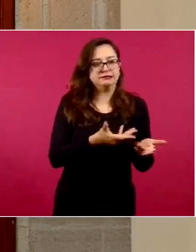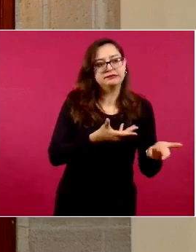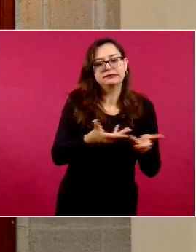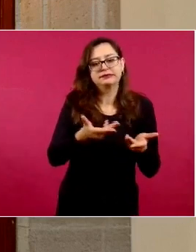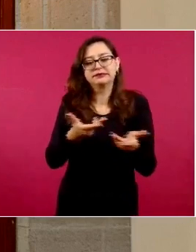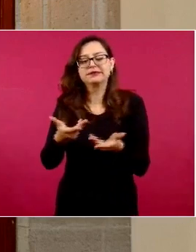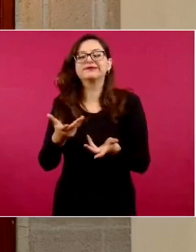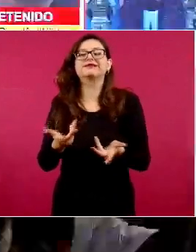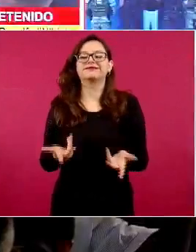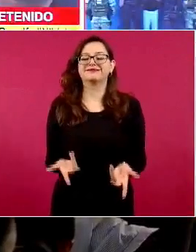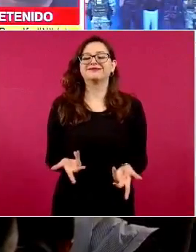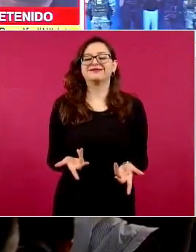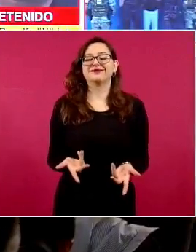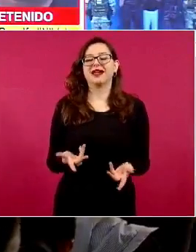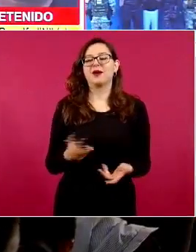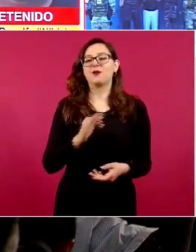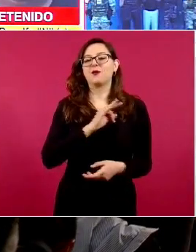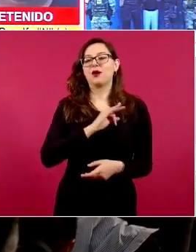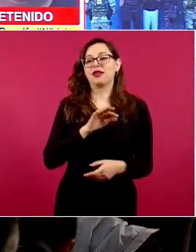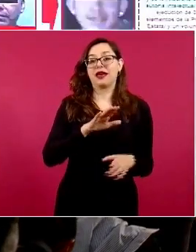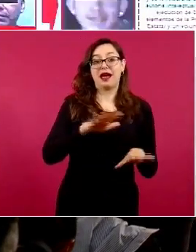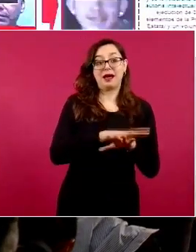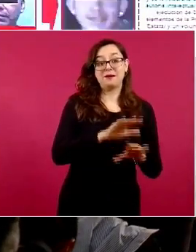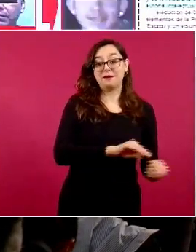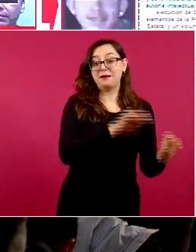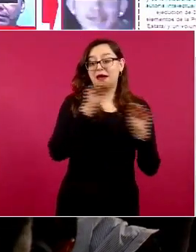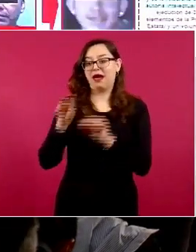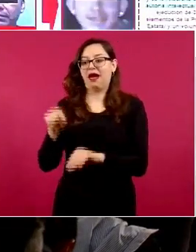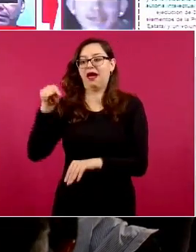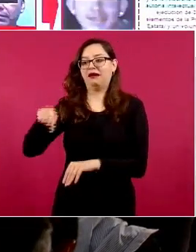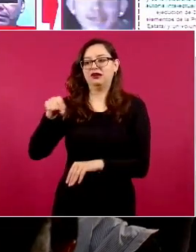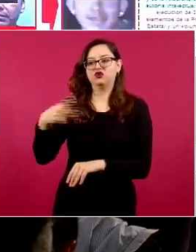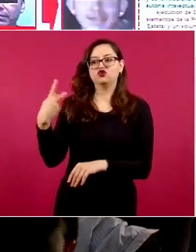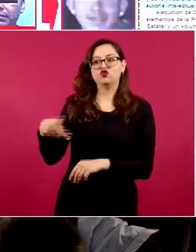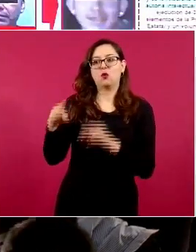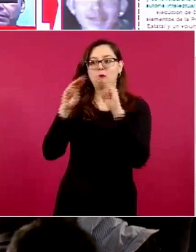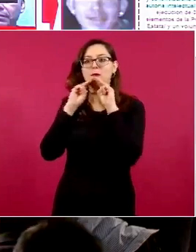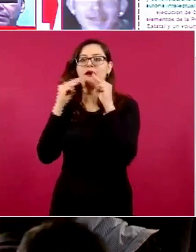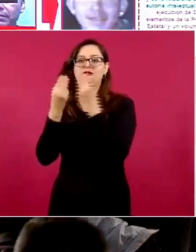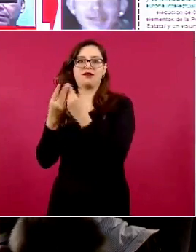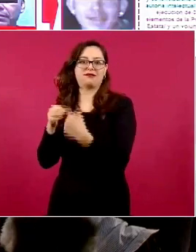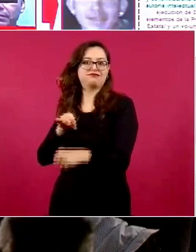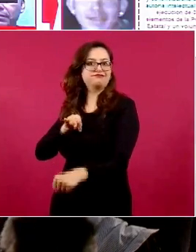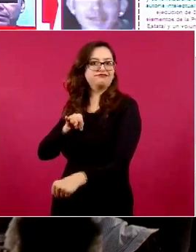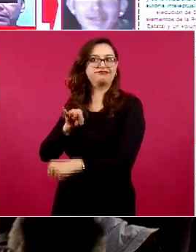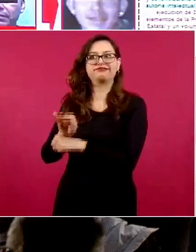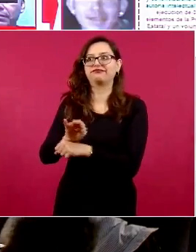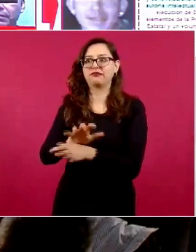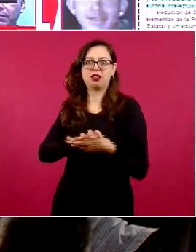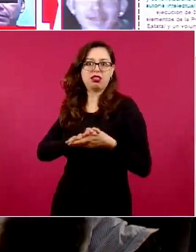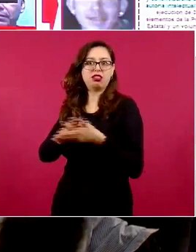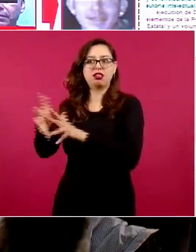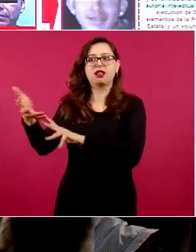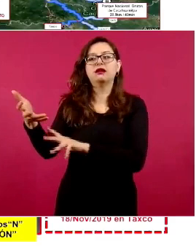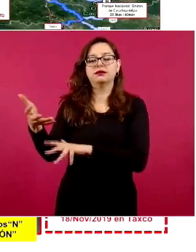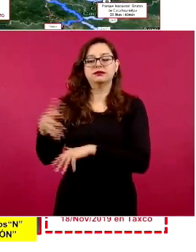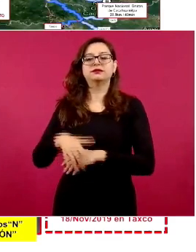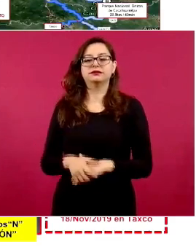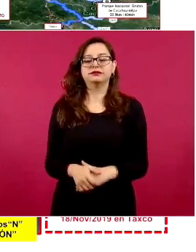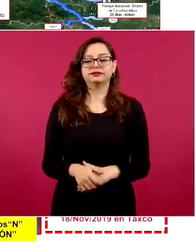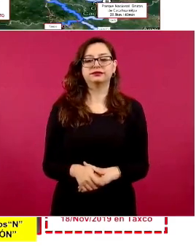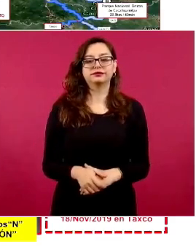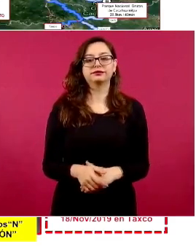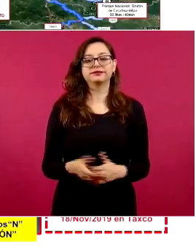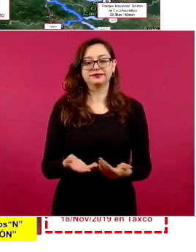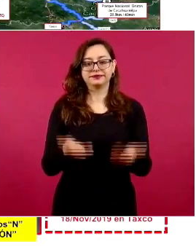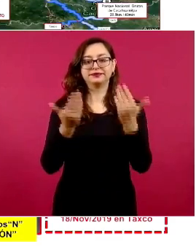ocasionaría generación de violencia. Siguiente. Es parte de la organización delictiva de la familia